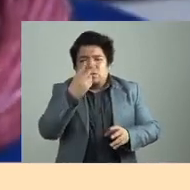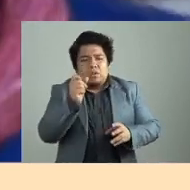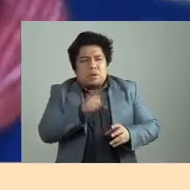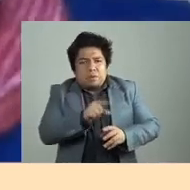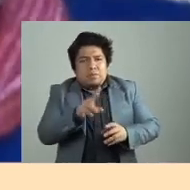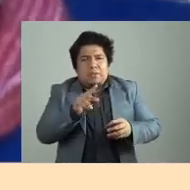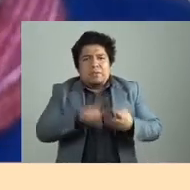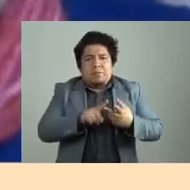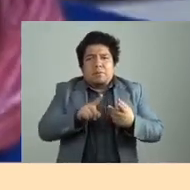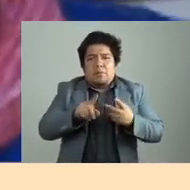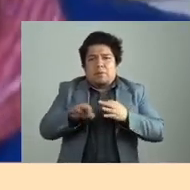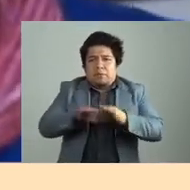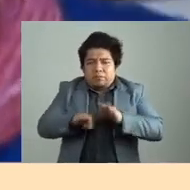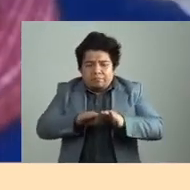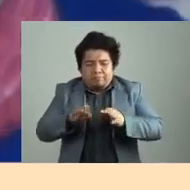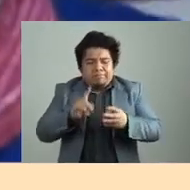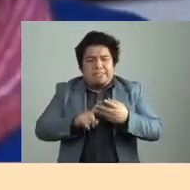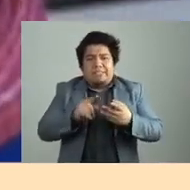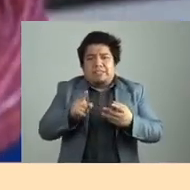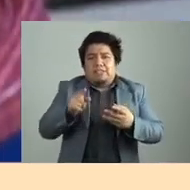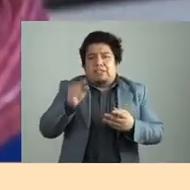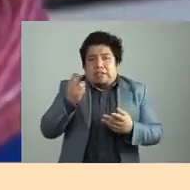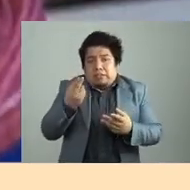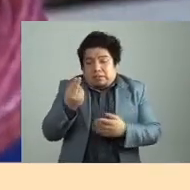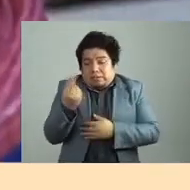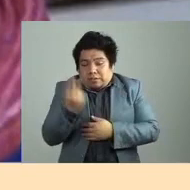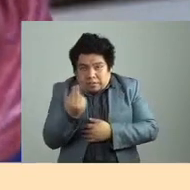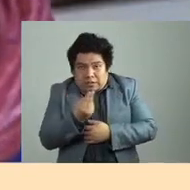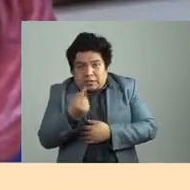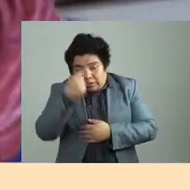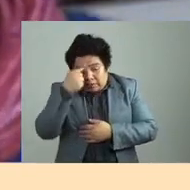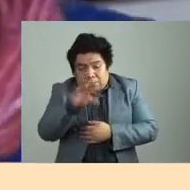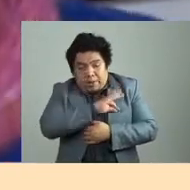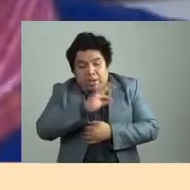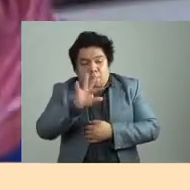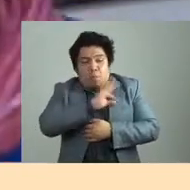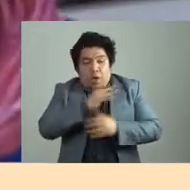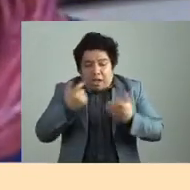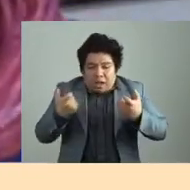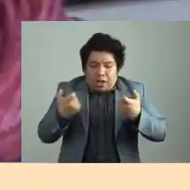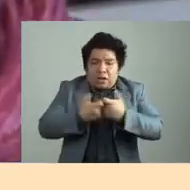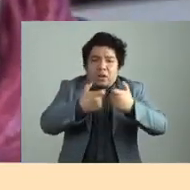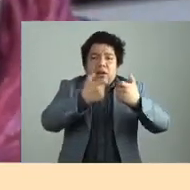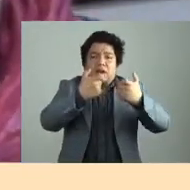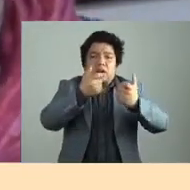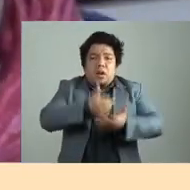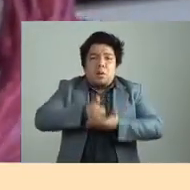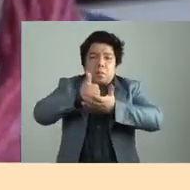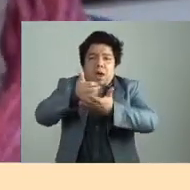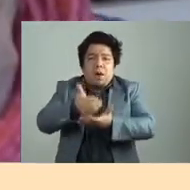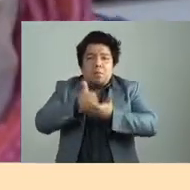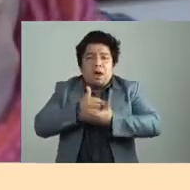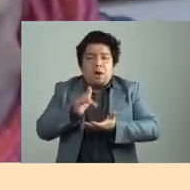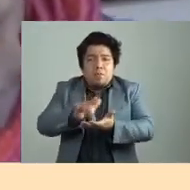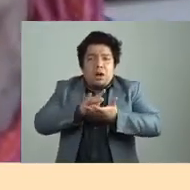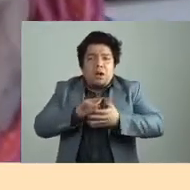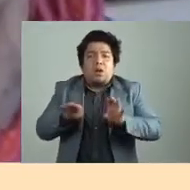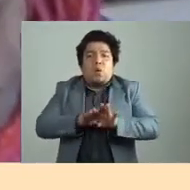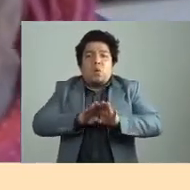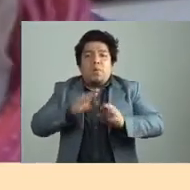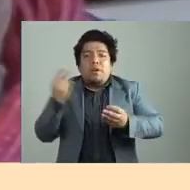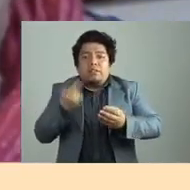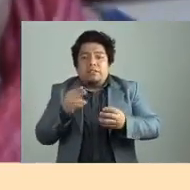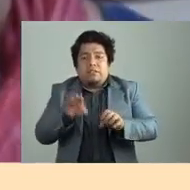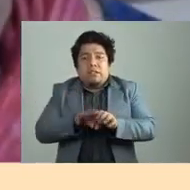la producción aunque es un trabajo que necesita la cooperación es un trabajo que necesita una fuerte cooperación